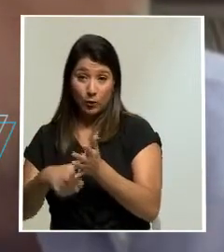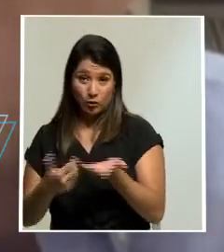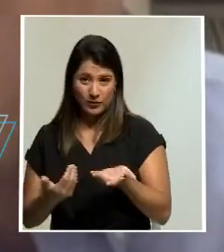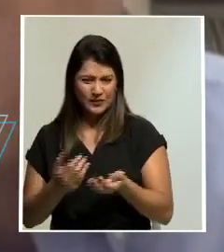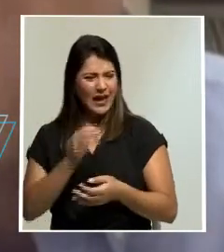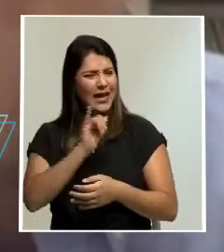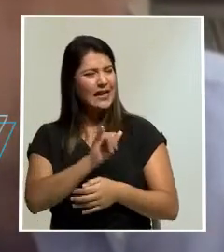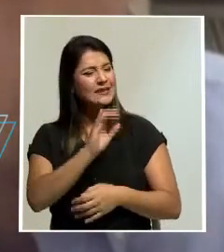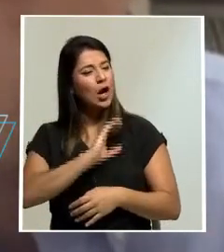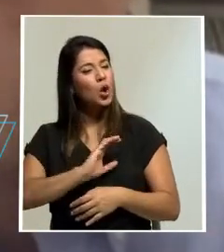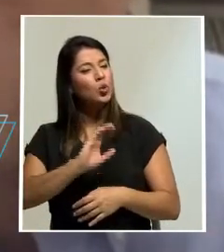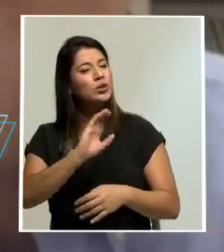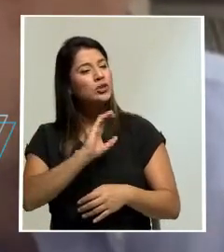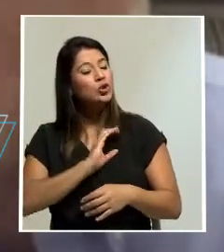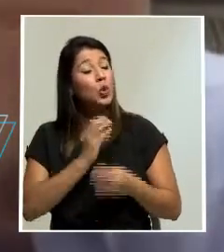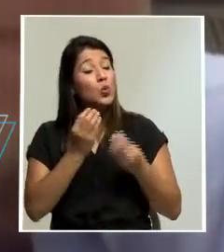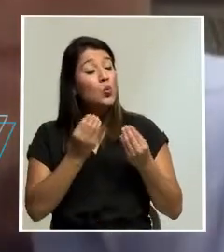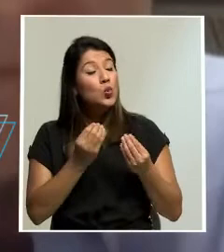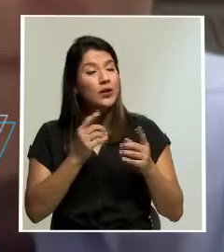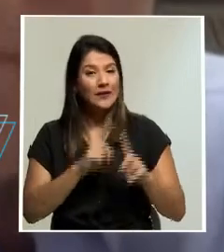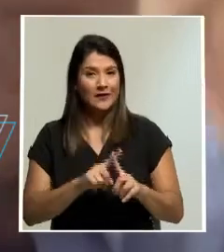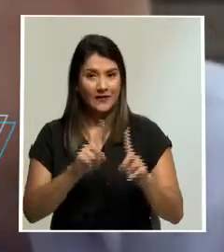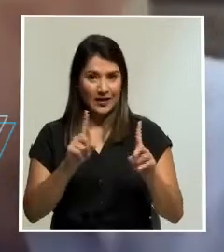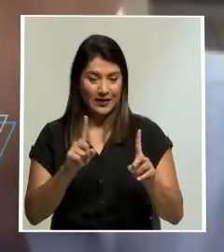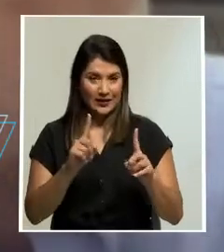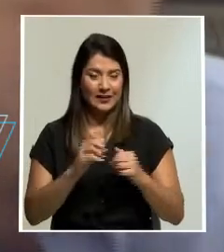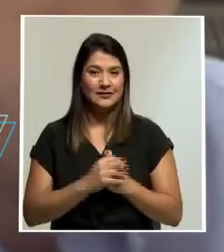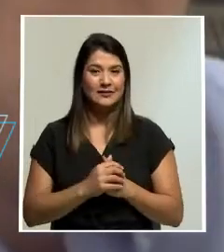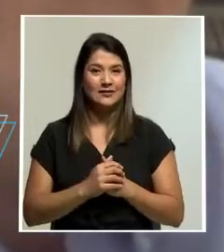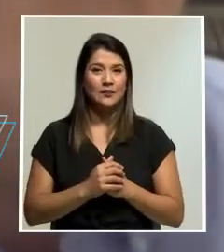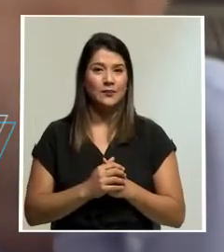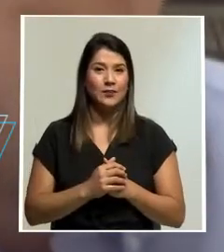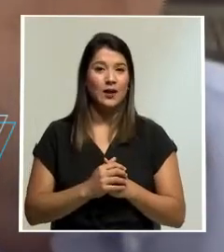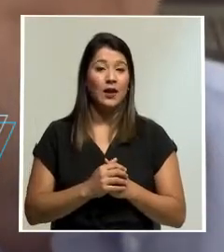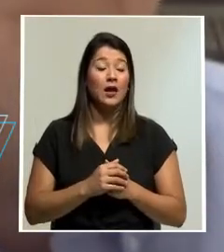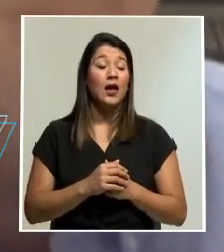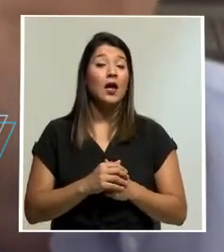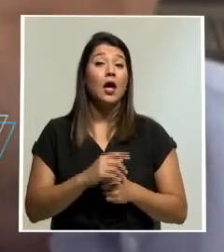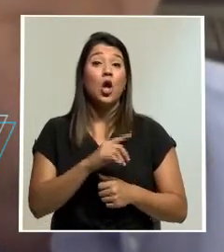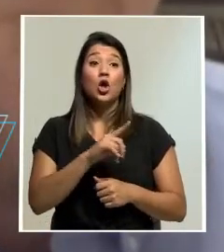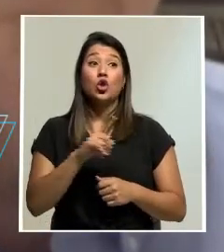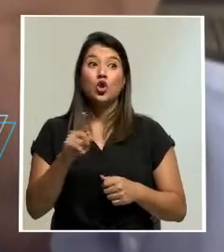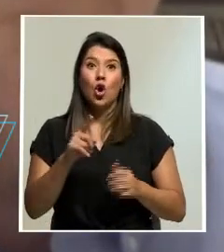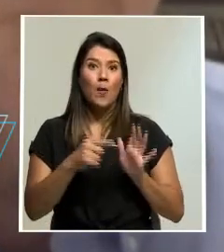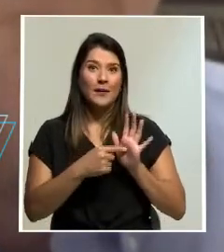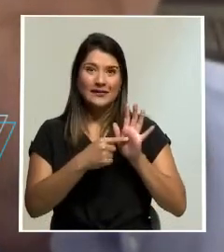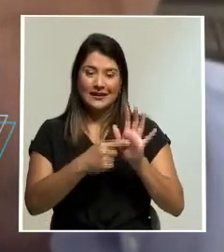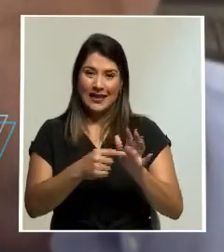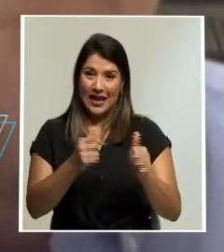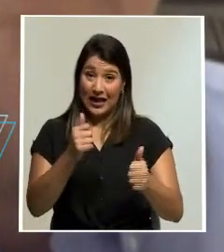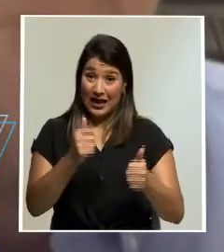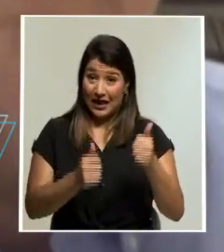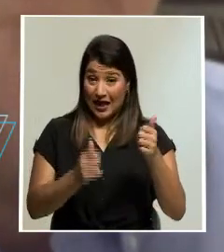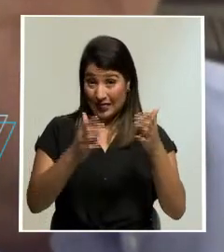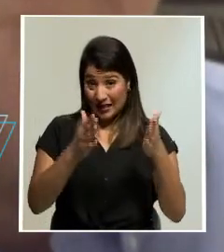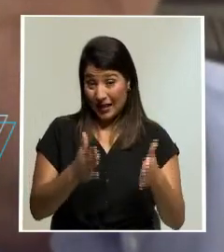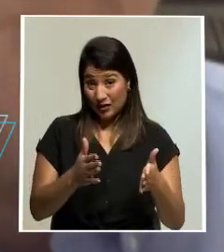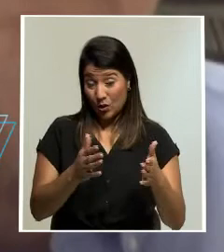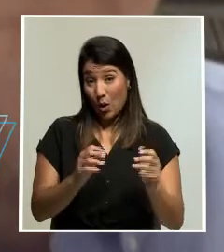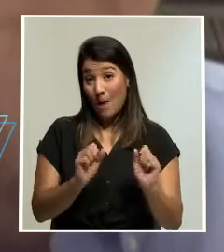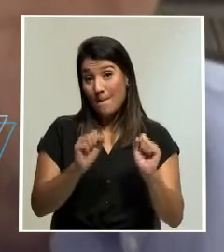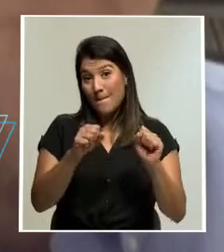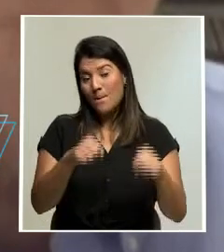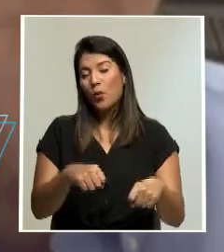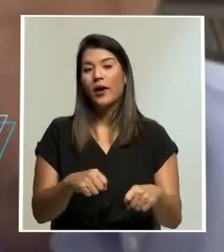tan particulares, bueno, no presentar candidato puede dar